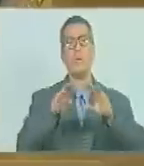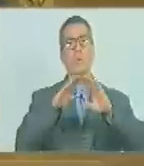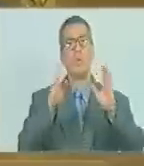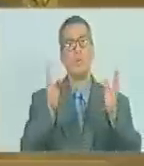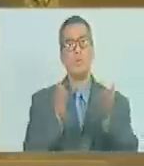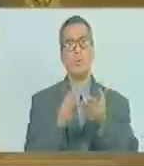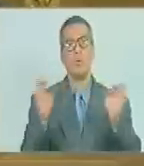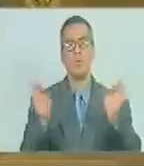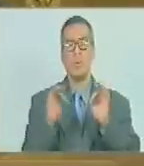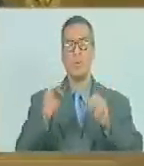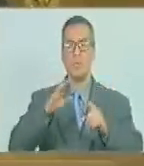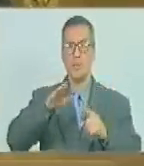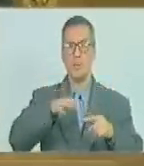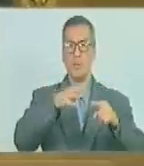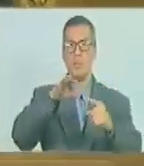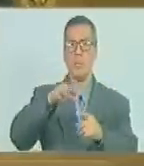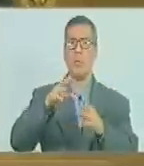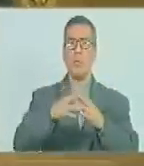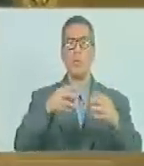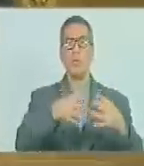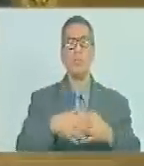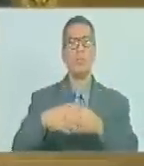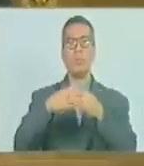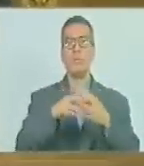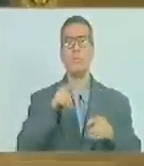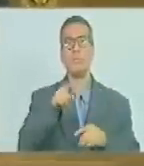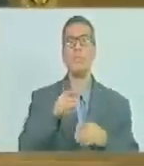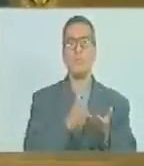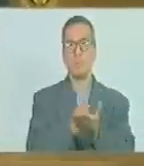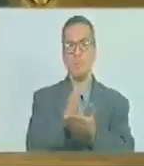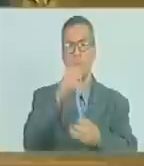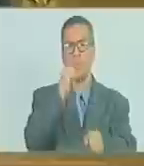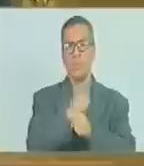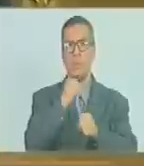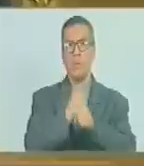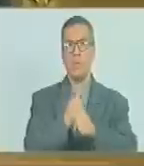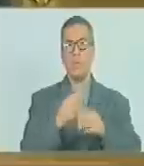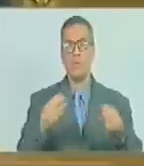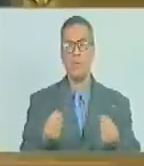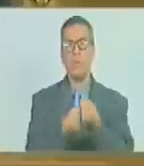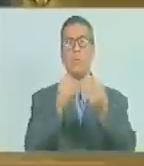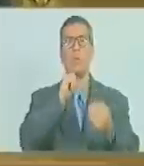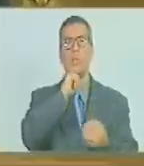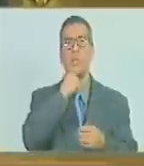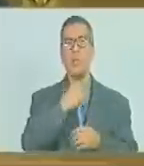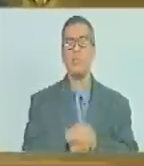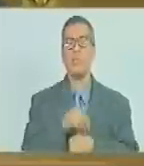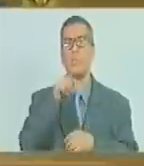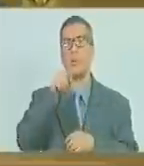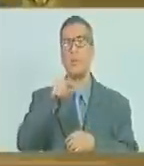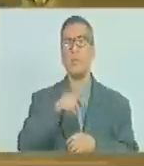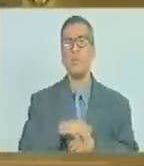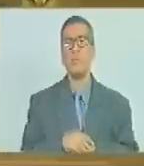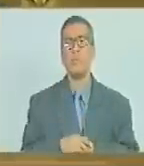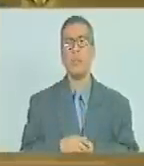sin tutelajes imperiales. Y seguiremos trabajando con Rusia en este